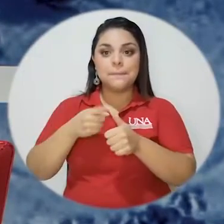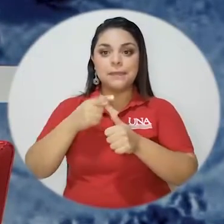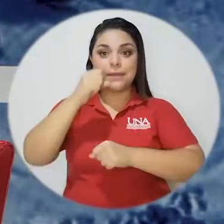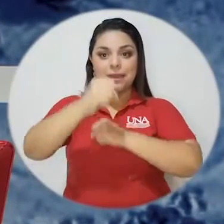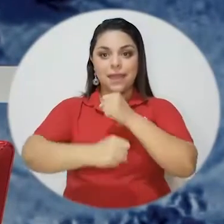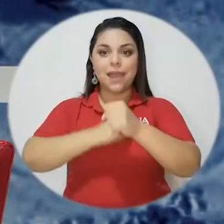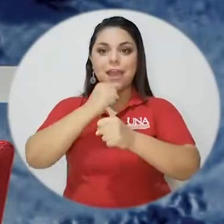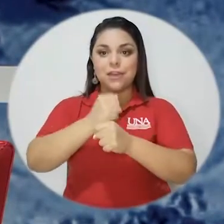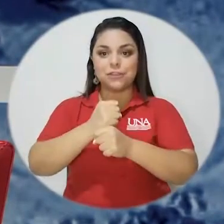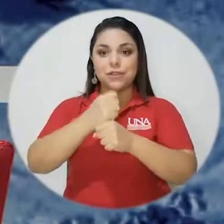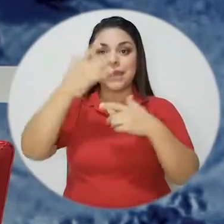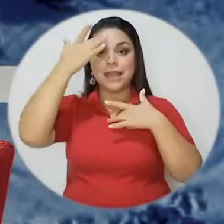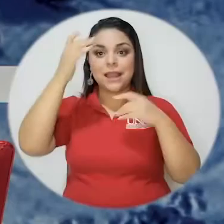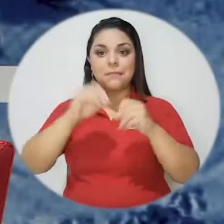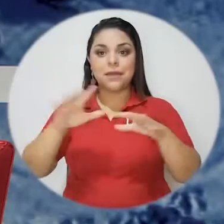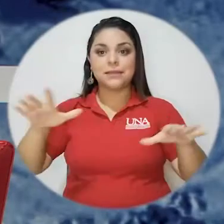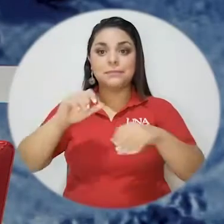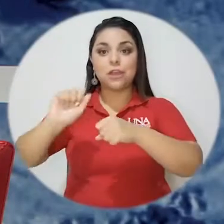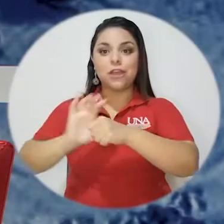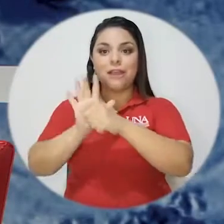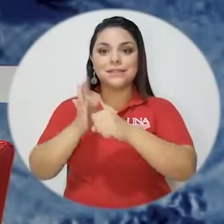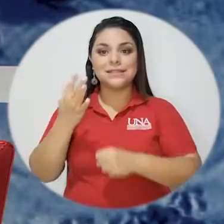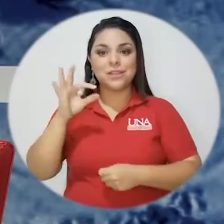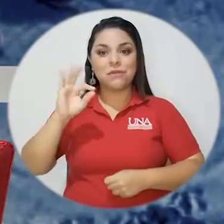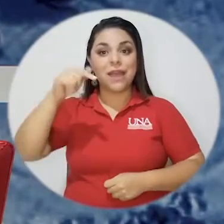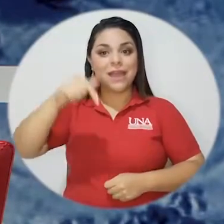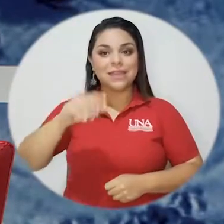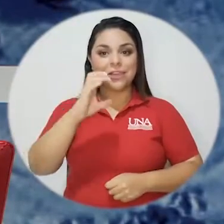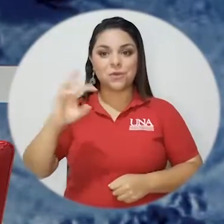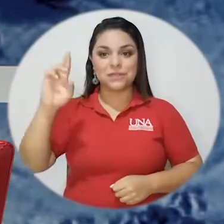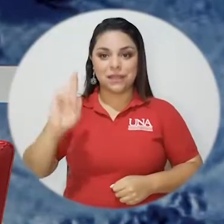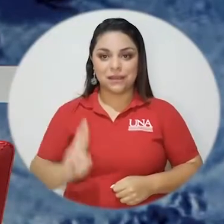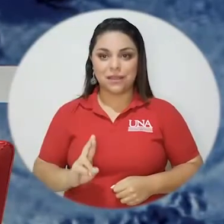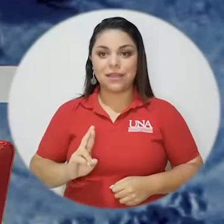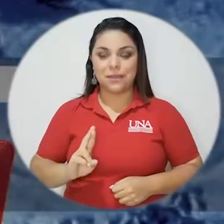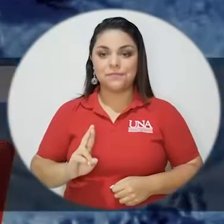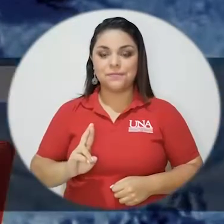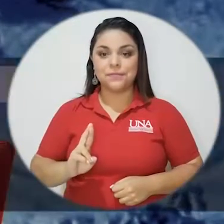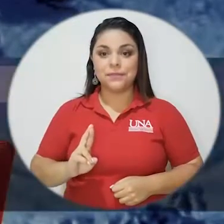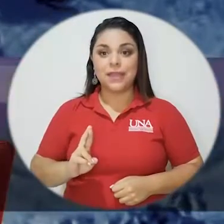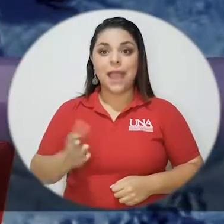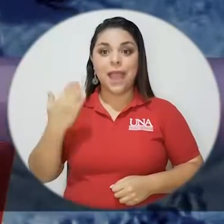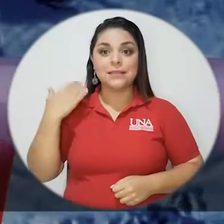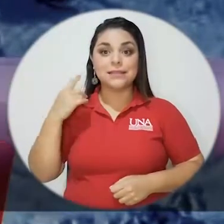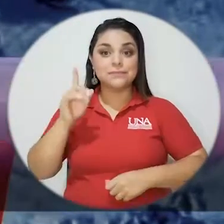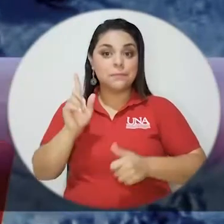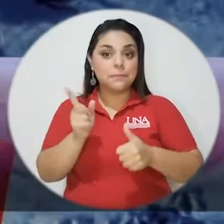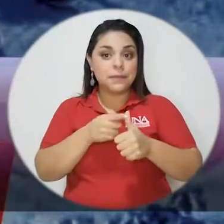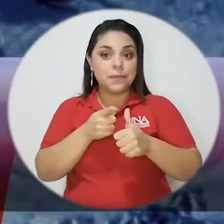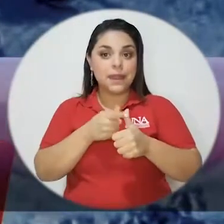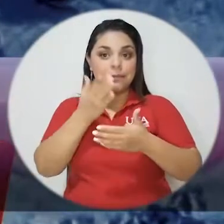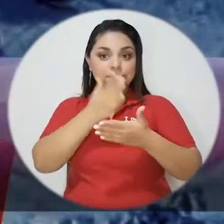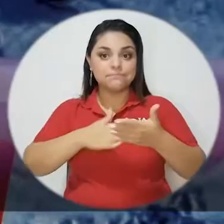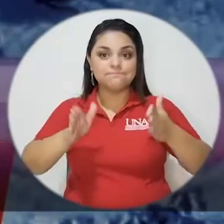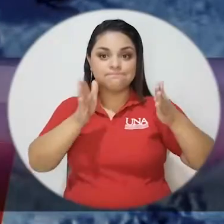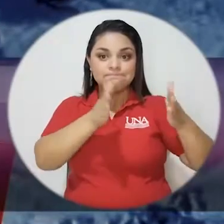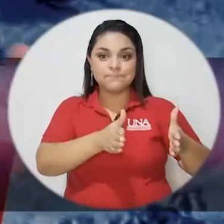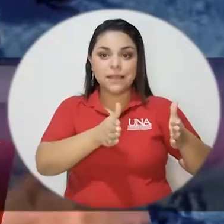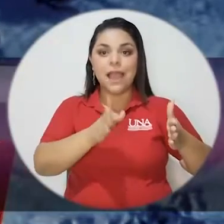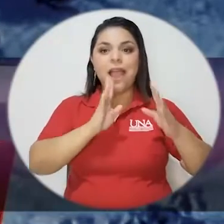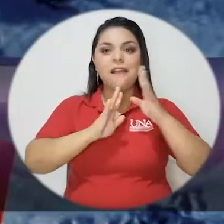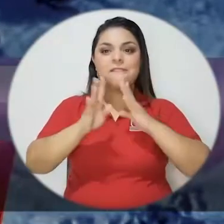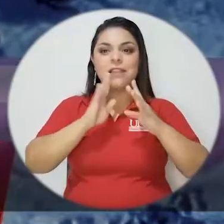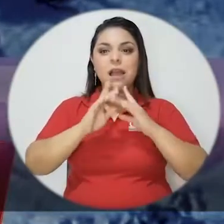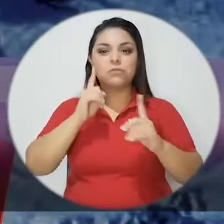año de la pandemia de COVID-19 en Costa Rica. En el primer bloque, pues, nos hicieron un balance desde el punto de